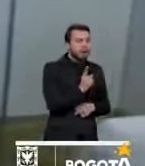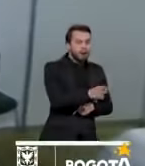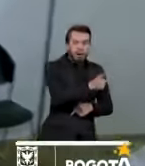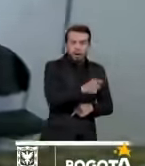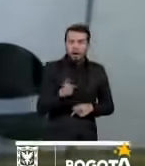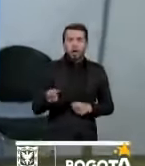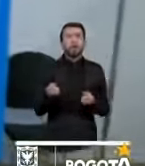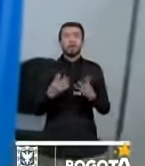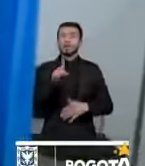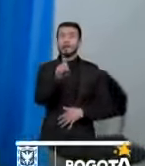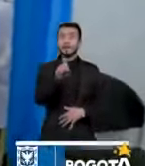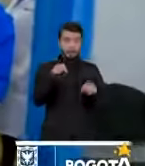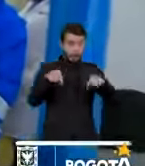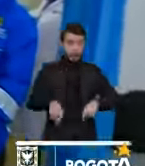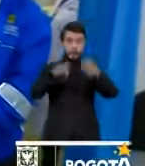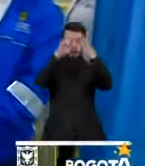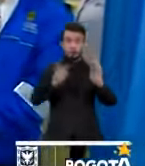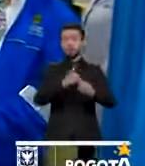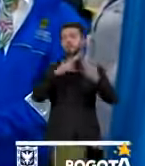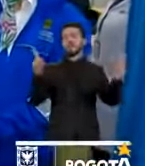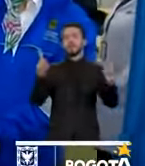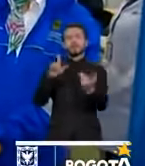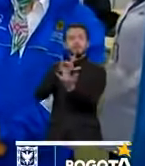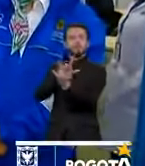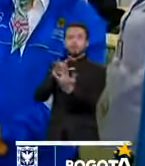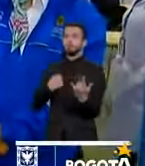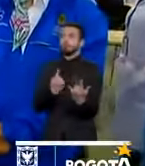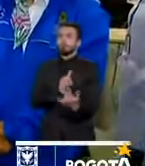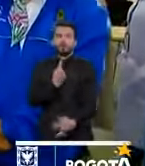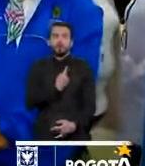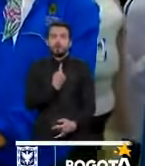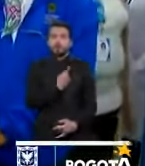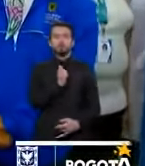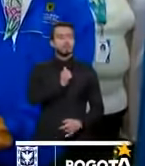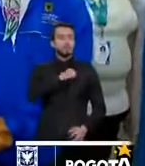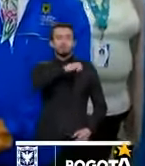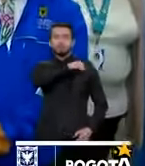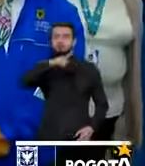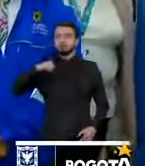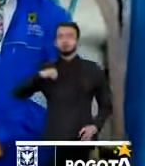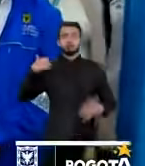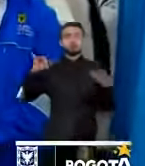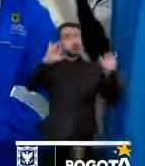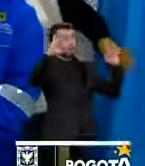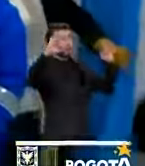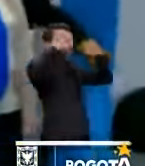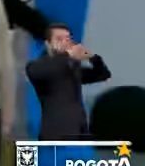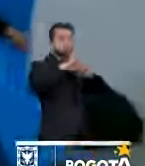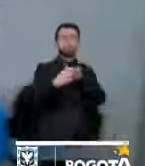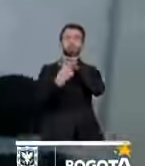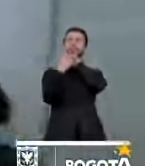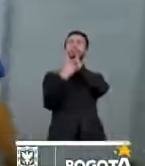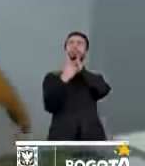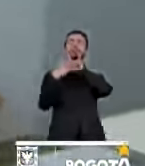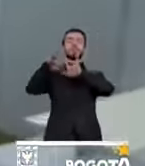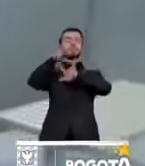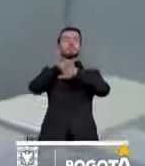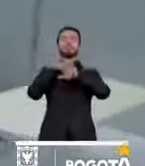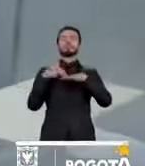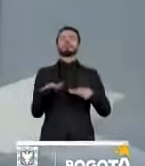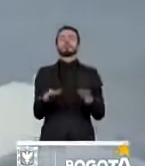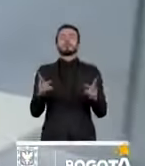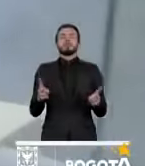solitos. Pueden estar con la intimidad que se merece un paciente que está en estas condiciones. Se hizo rápidamente un tendido de red